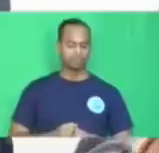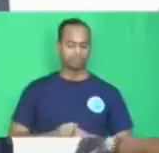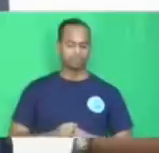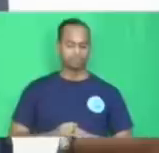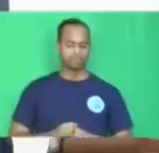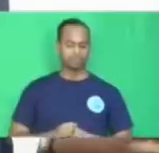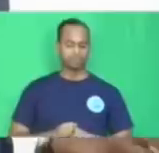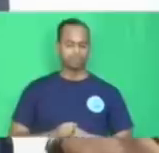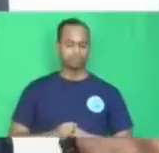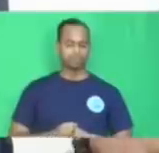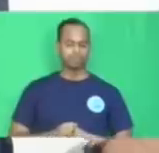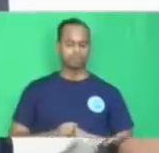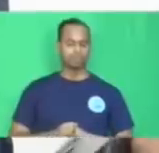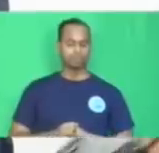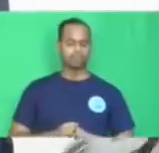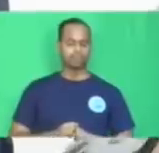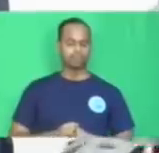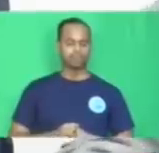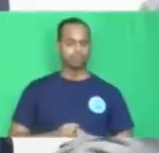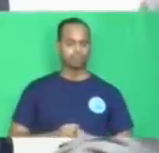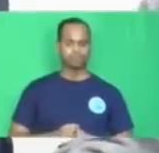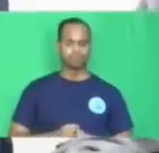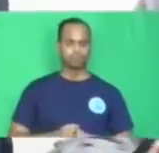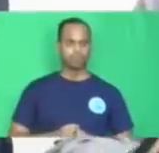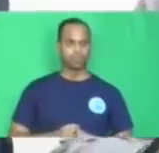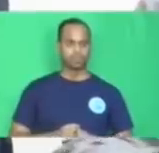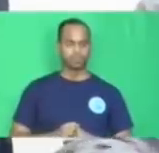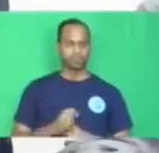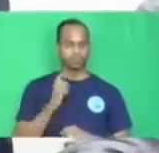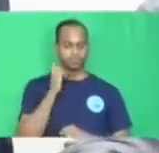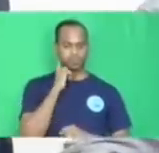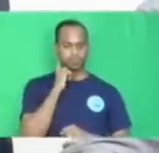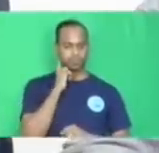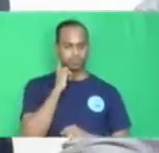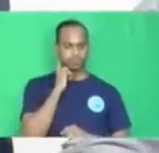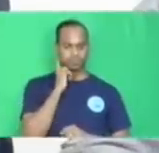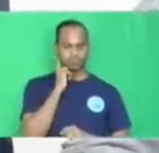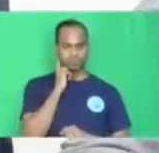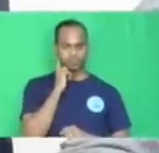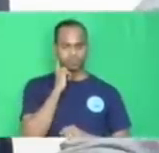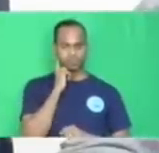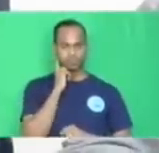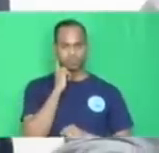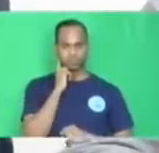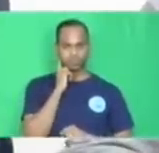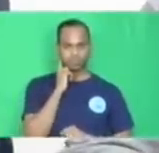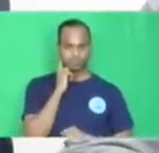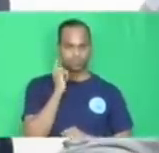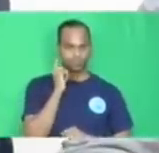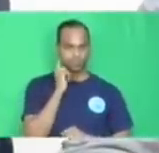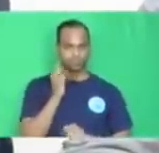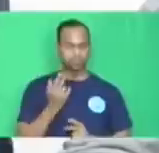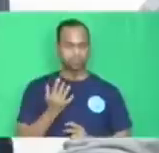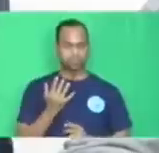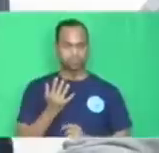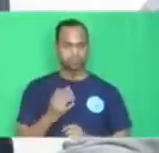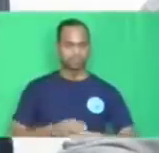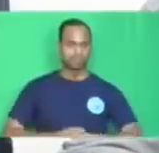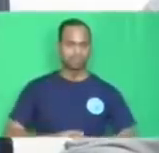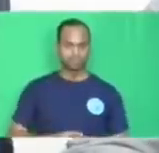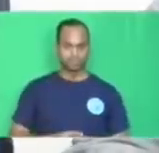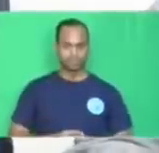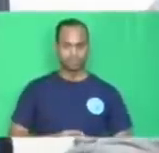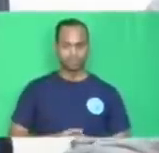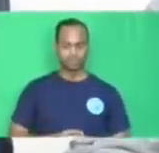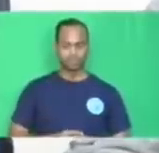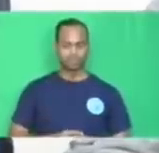caso de las afectaciones, tenemos datos preliminares, porque ustedes saben que este es un evento que está en desarrollo, y tenemos